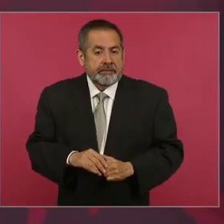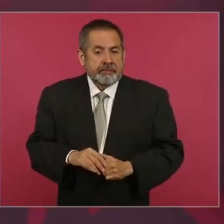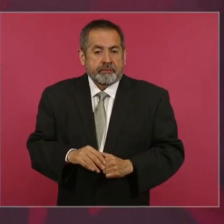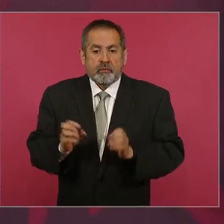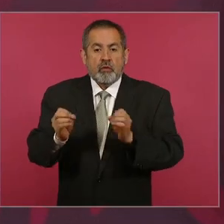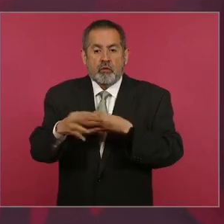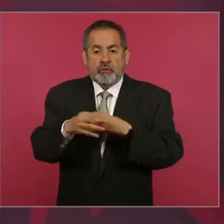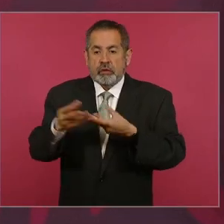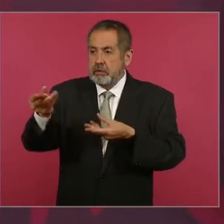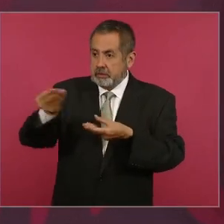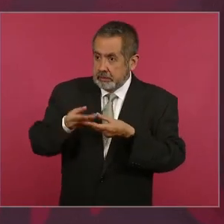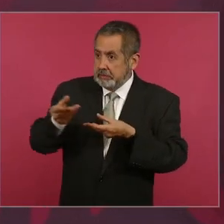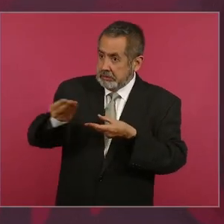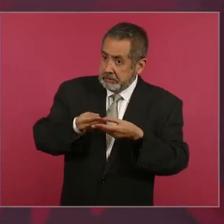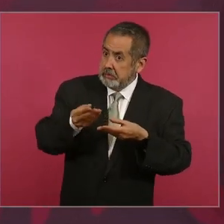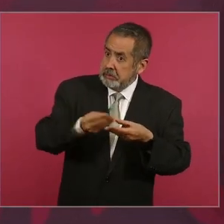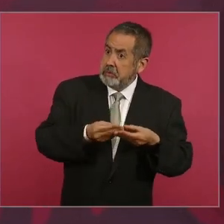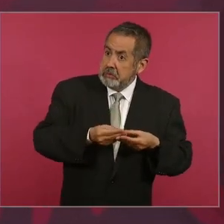oficios,